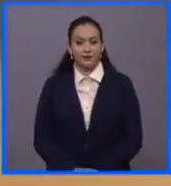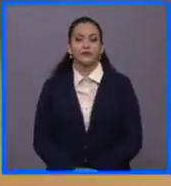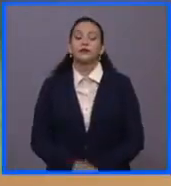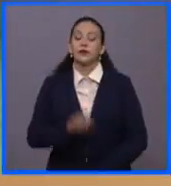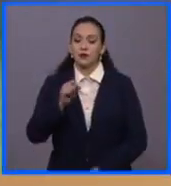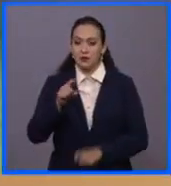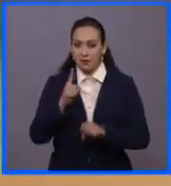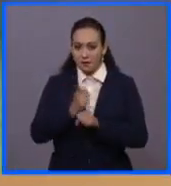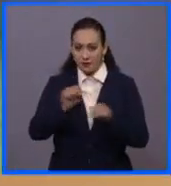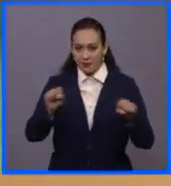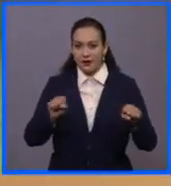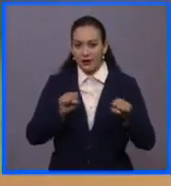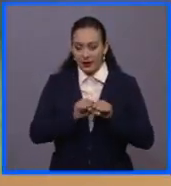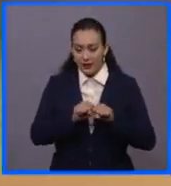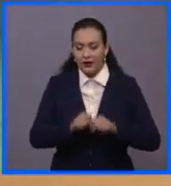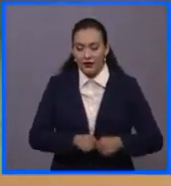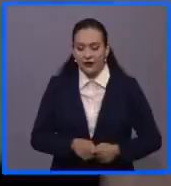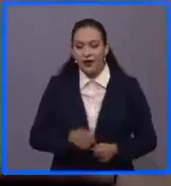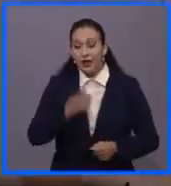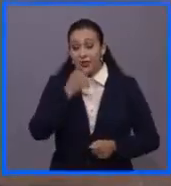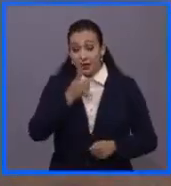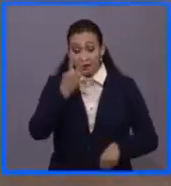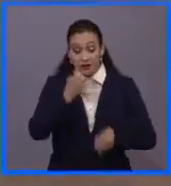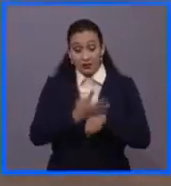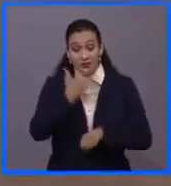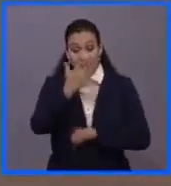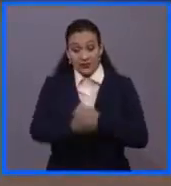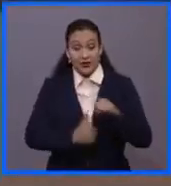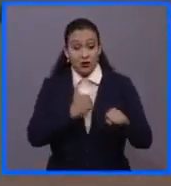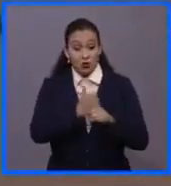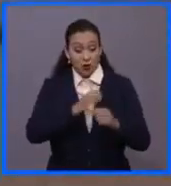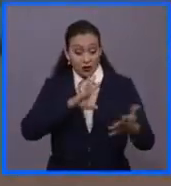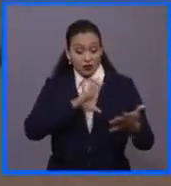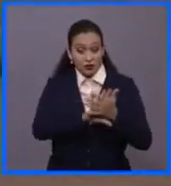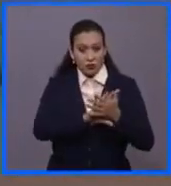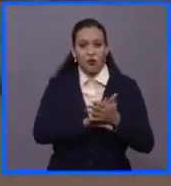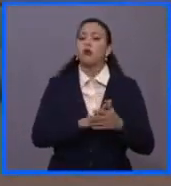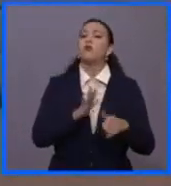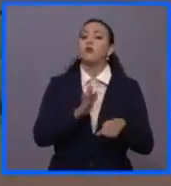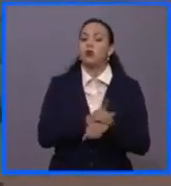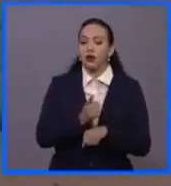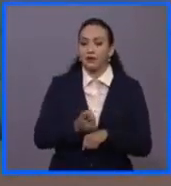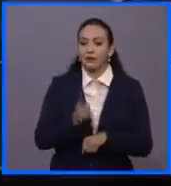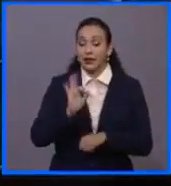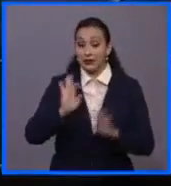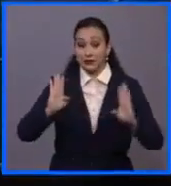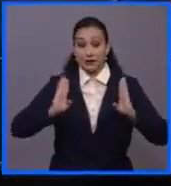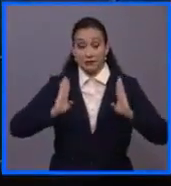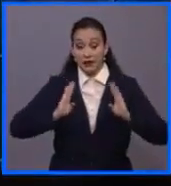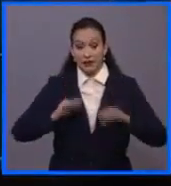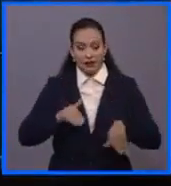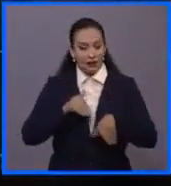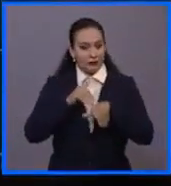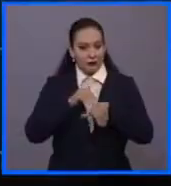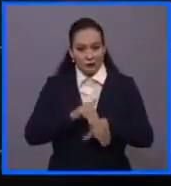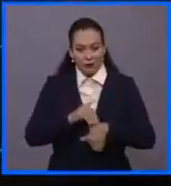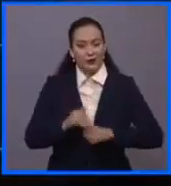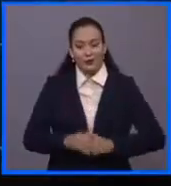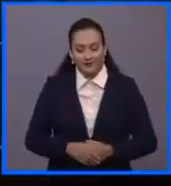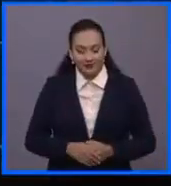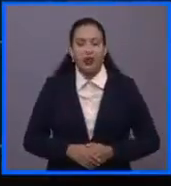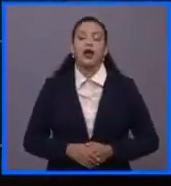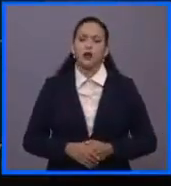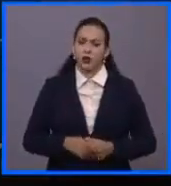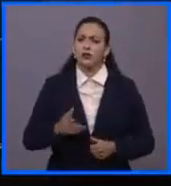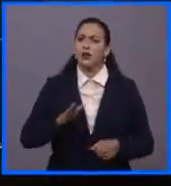También la primera sala de la Corte determinó que la pena de 5 años de prisión para el delito de insubordinación militar previsto en el Código